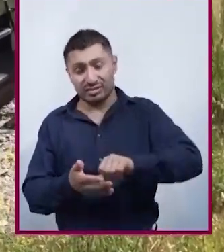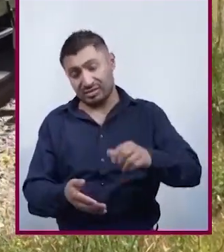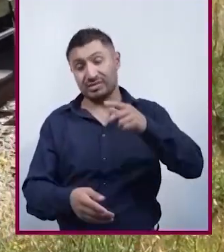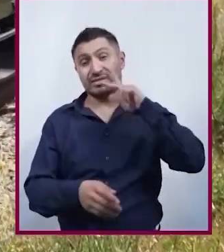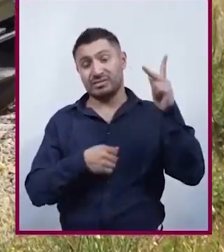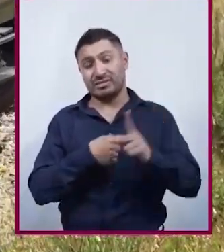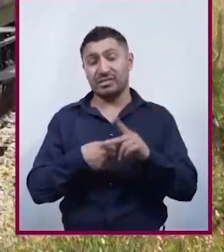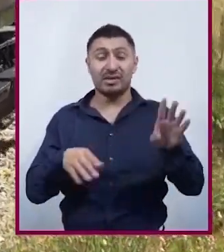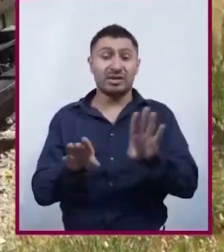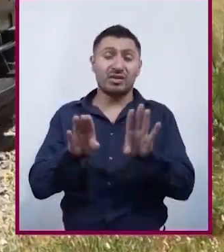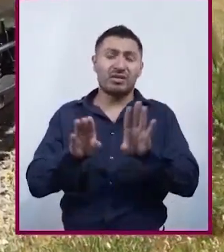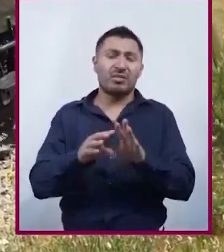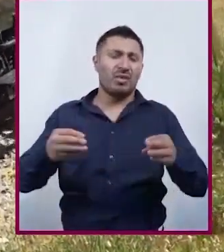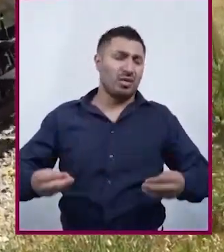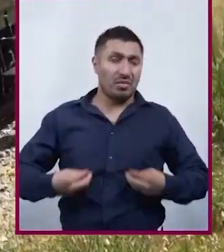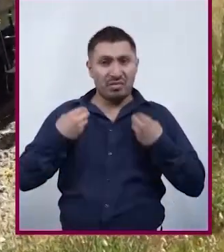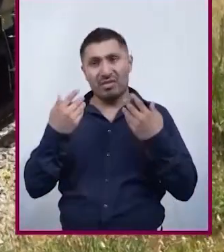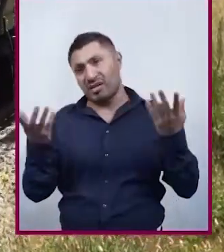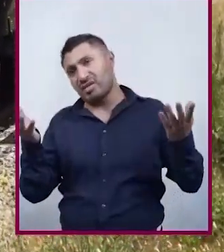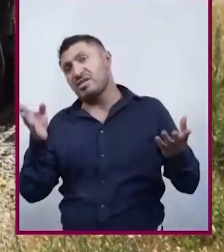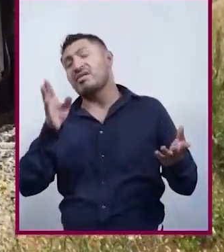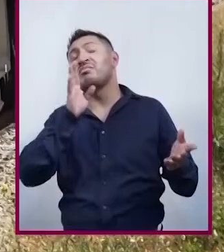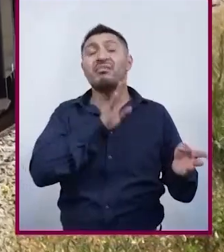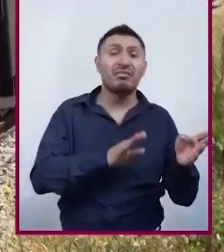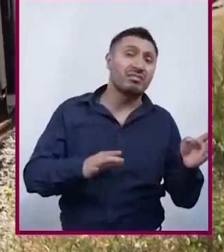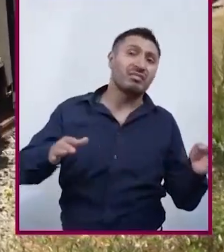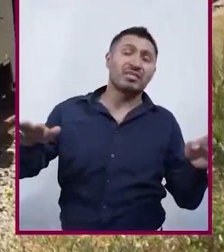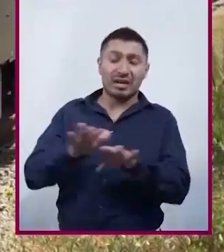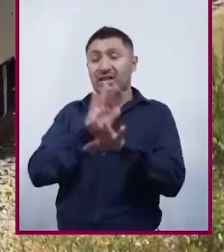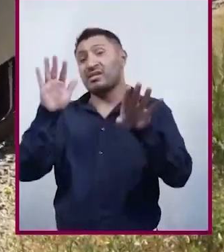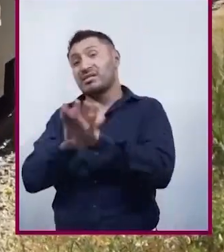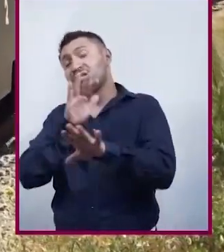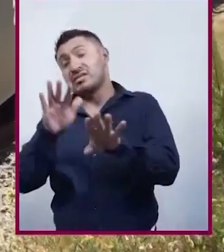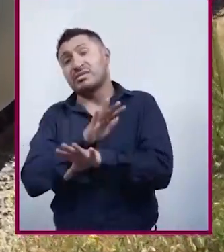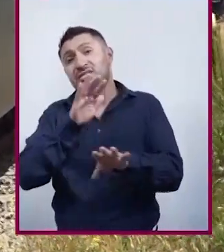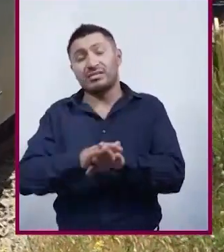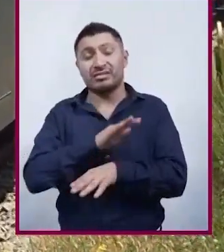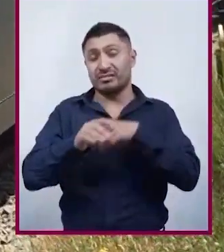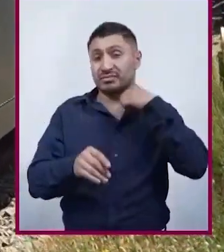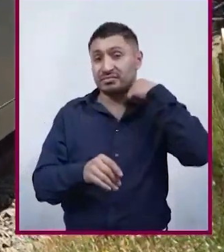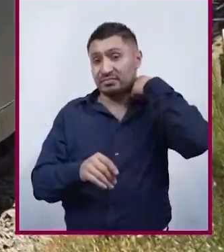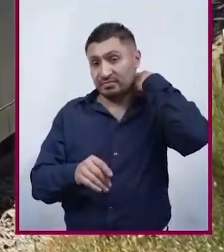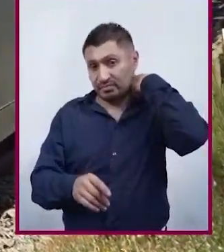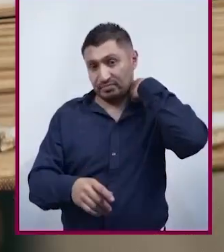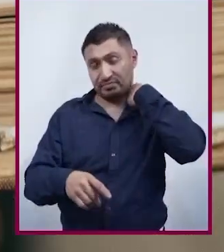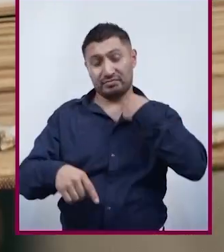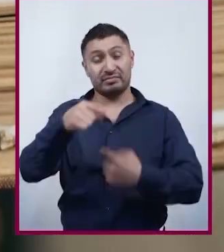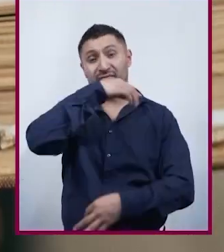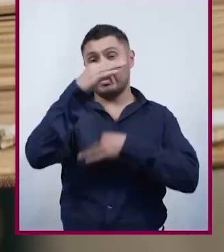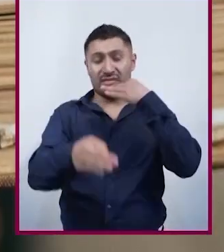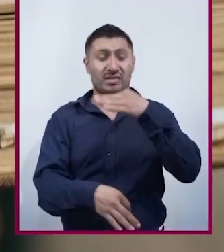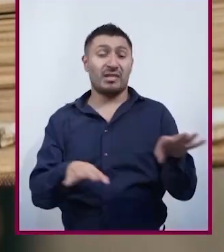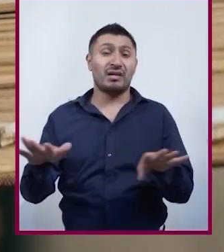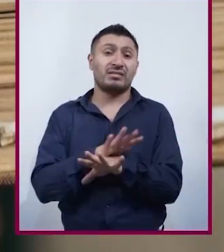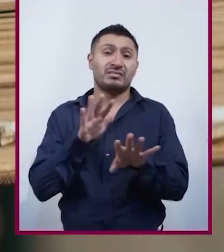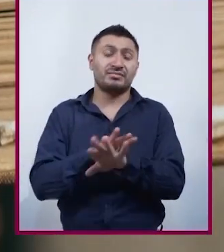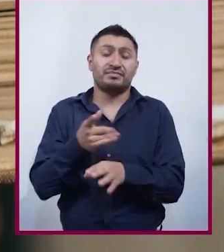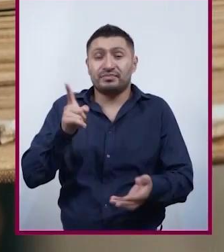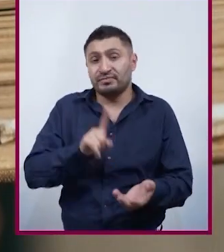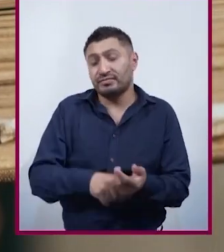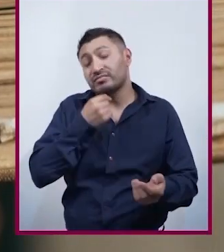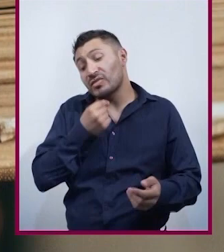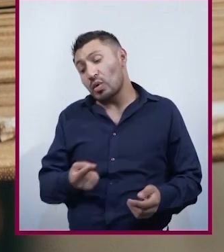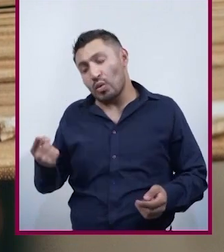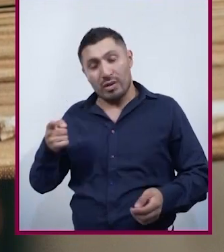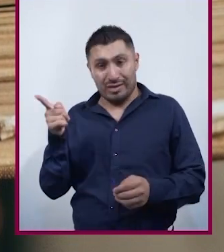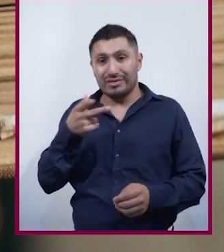y centro del país, como un presagio de la vida errante que después tendría el Ulises criollo. Entre estos múltiples cambios en